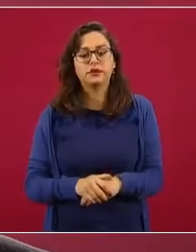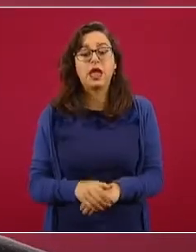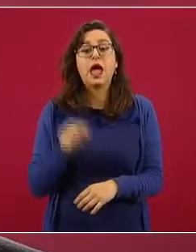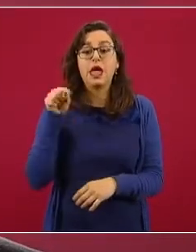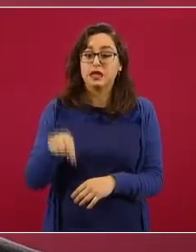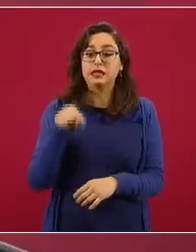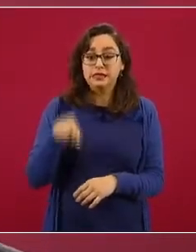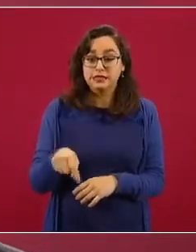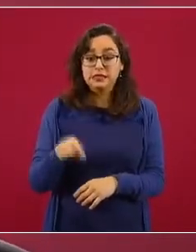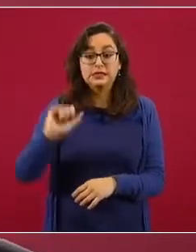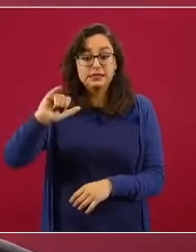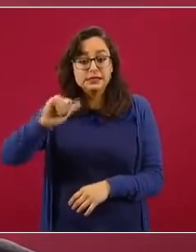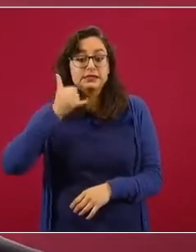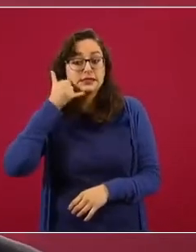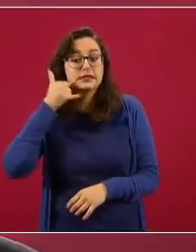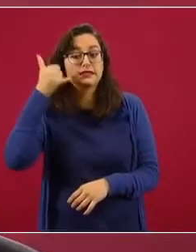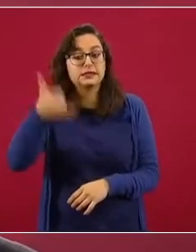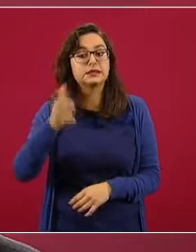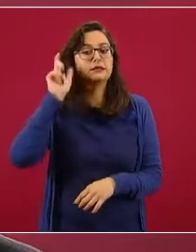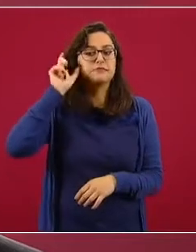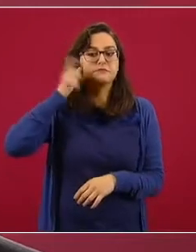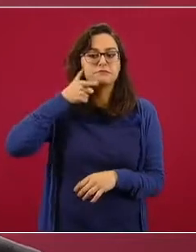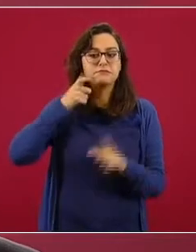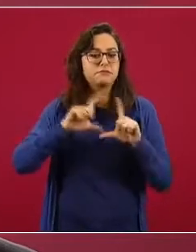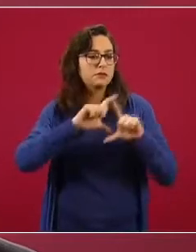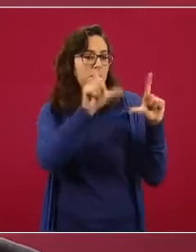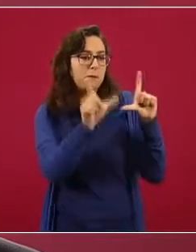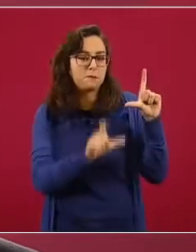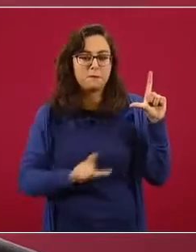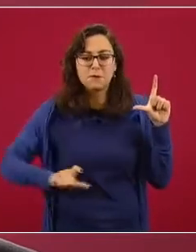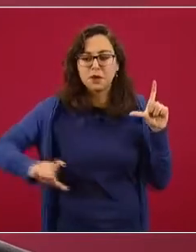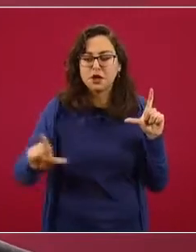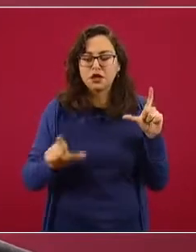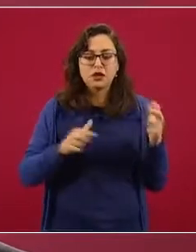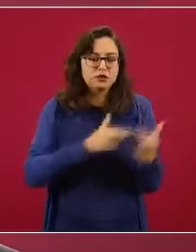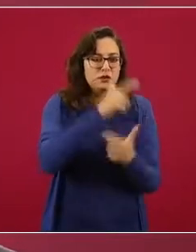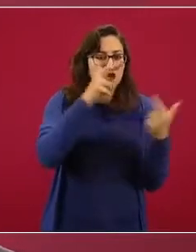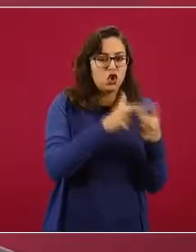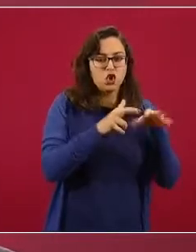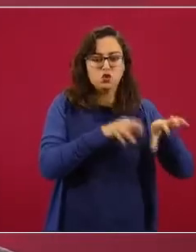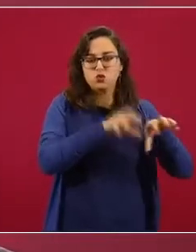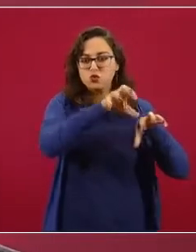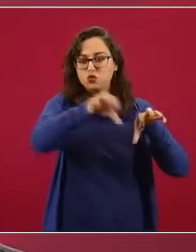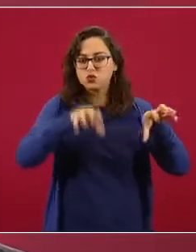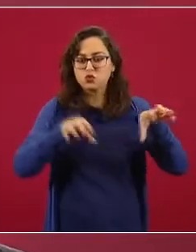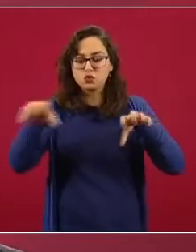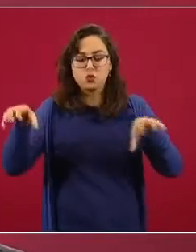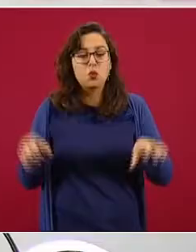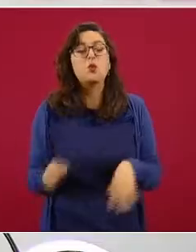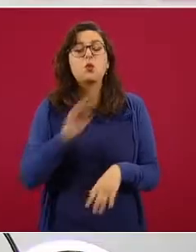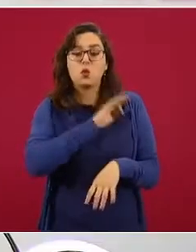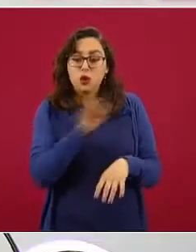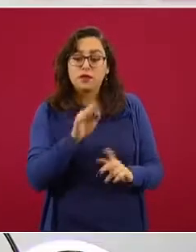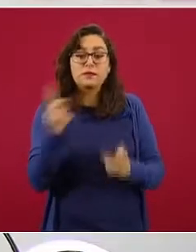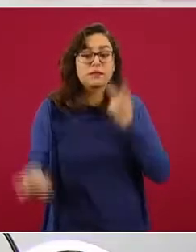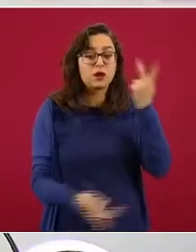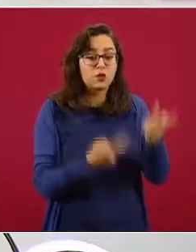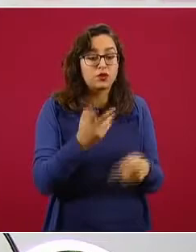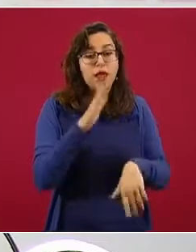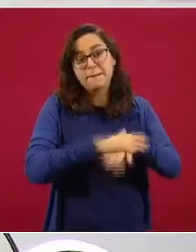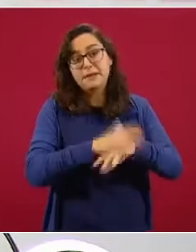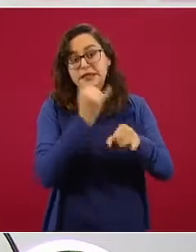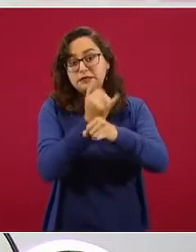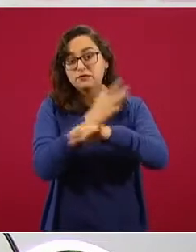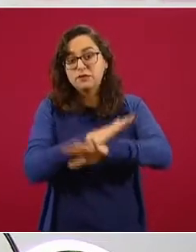911, que es un conmutador nacional que está regionalizado, se encuentra la información para referir